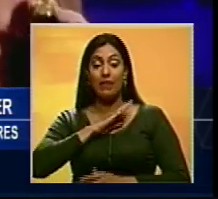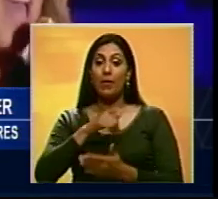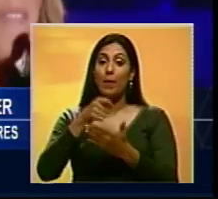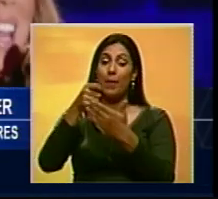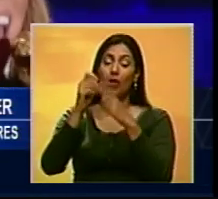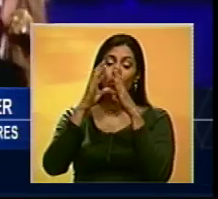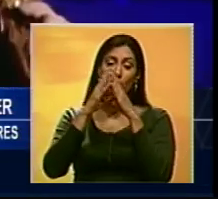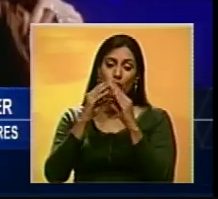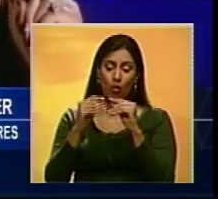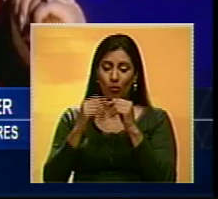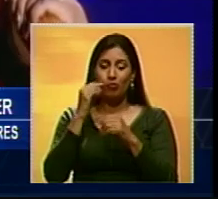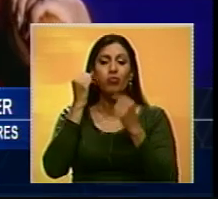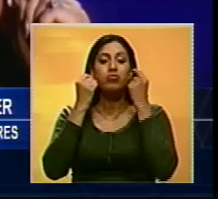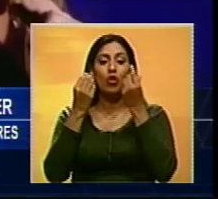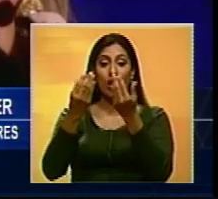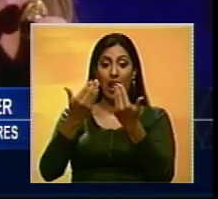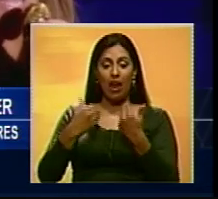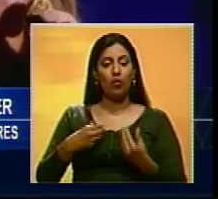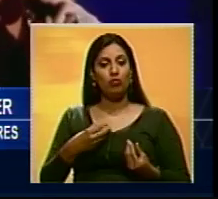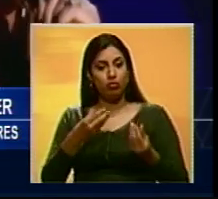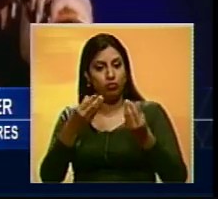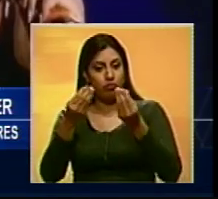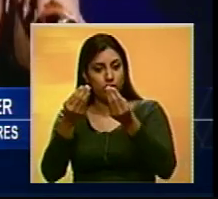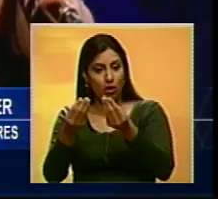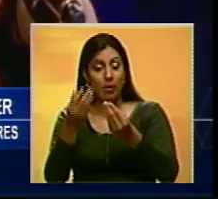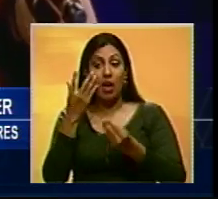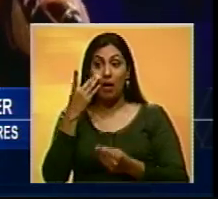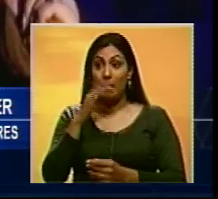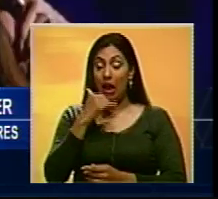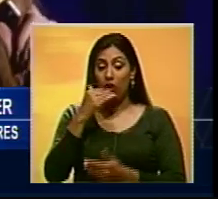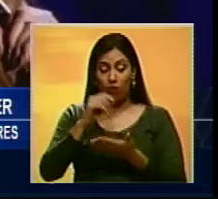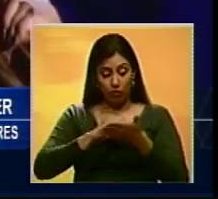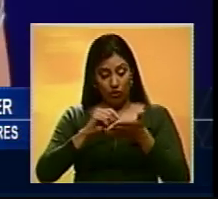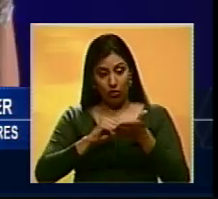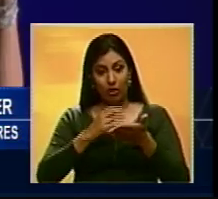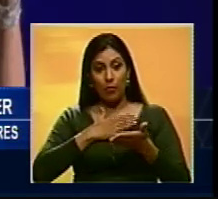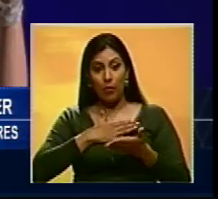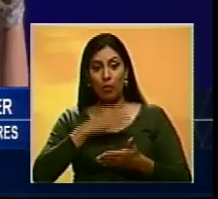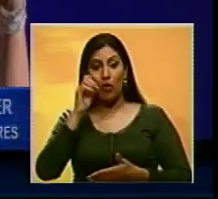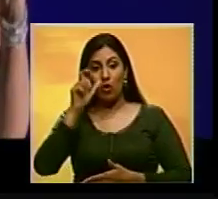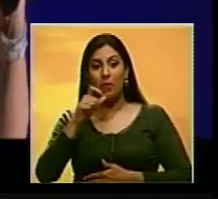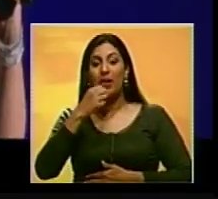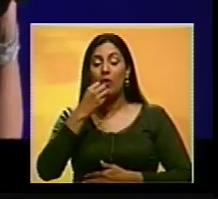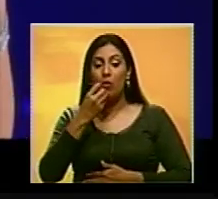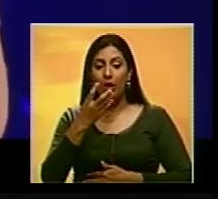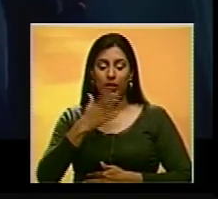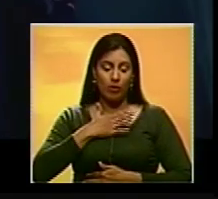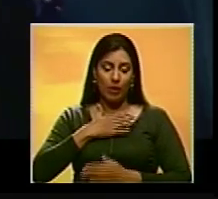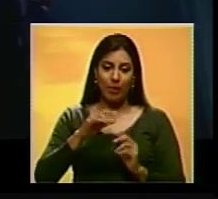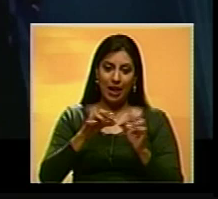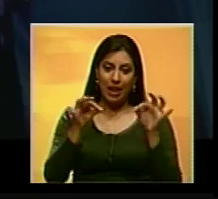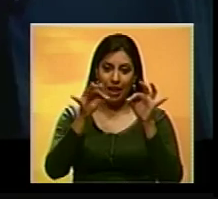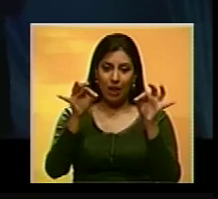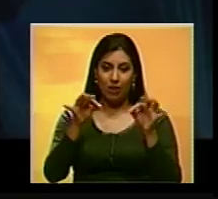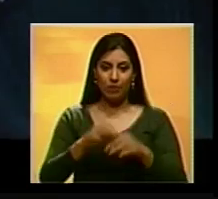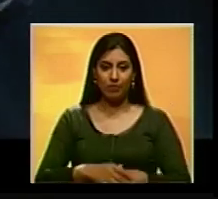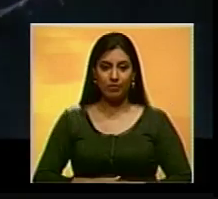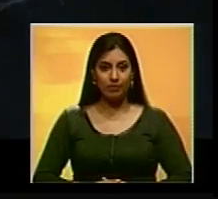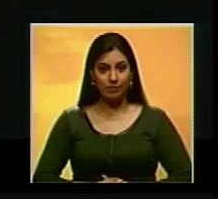devolver todas las joyas recibidas a menos que vinieran con una nota de parte de James diciendo que es un regalo.